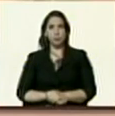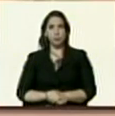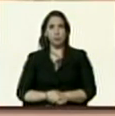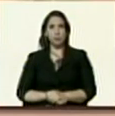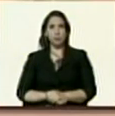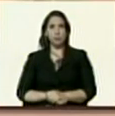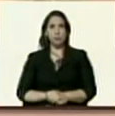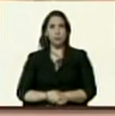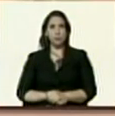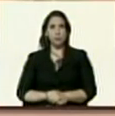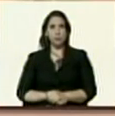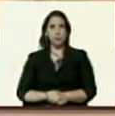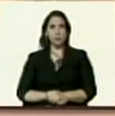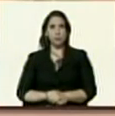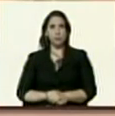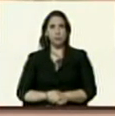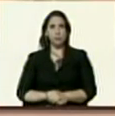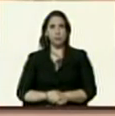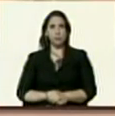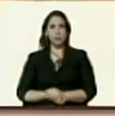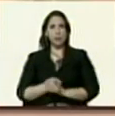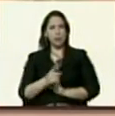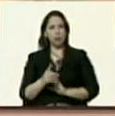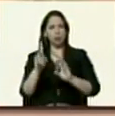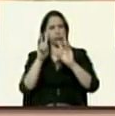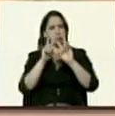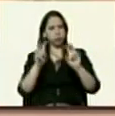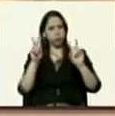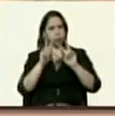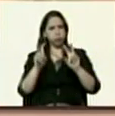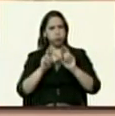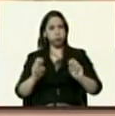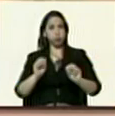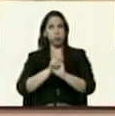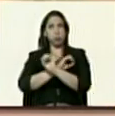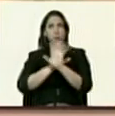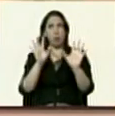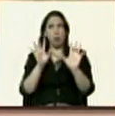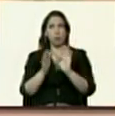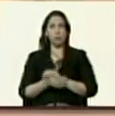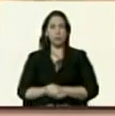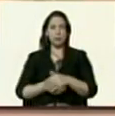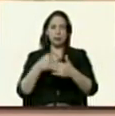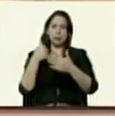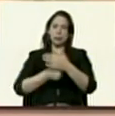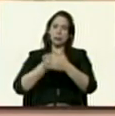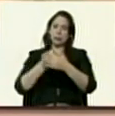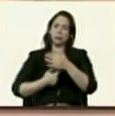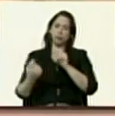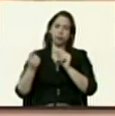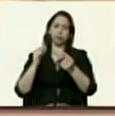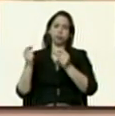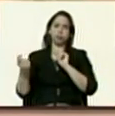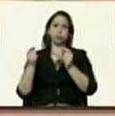Así que fue una radiografía bien clara de un combate.